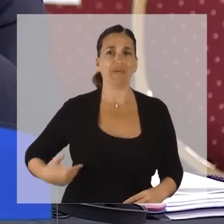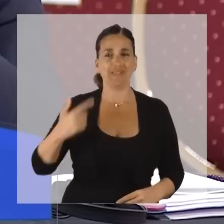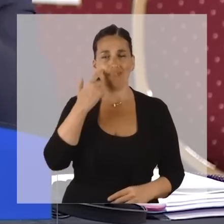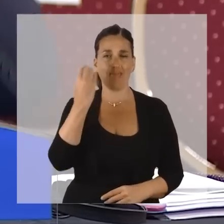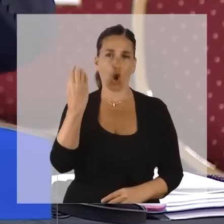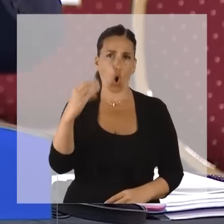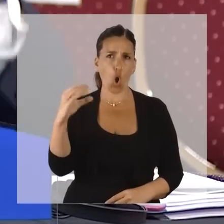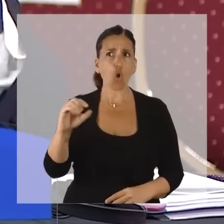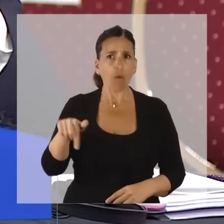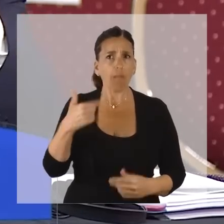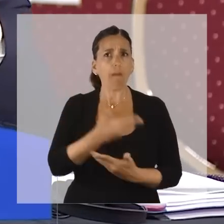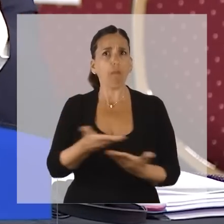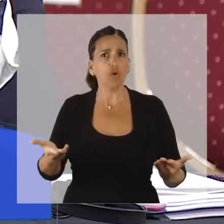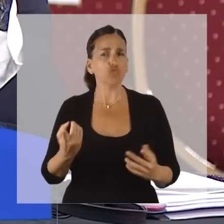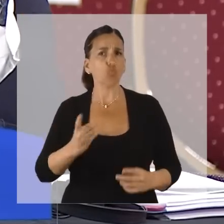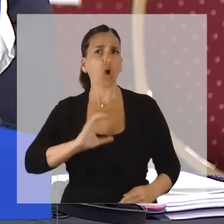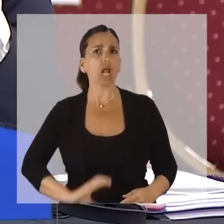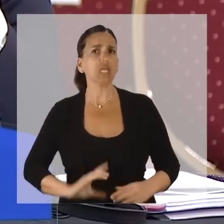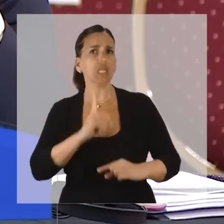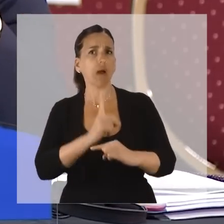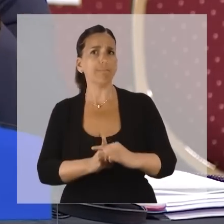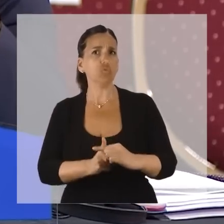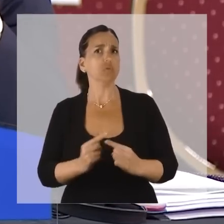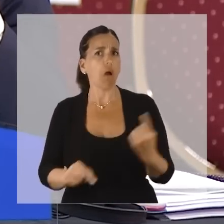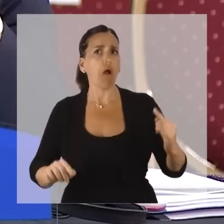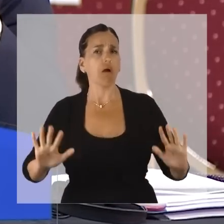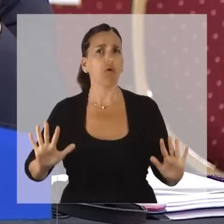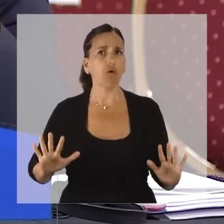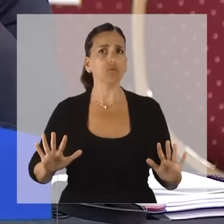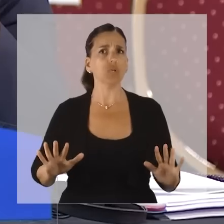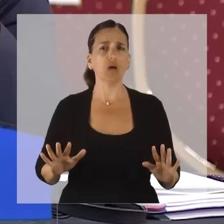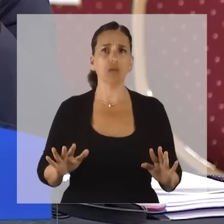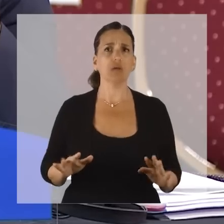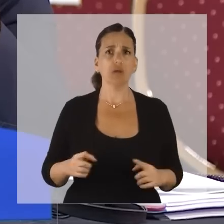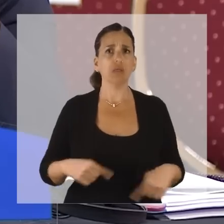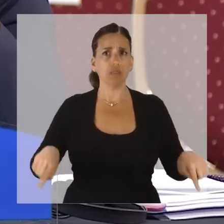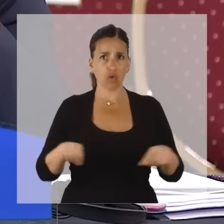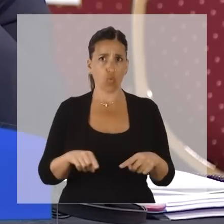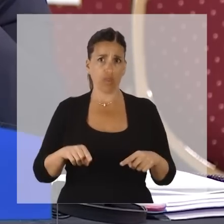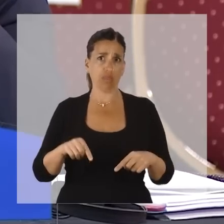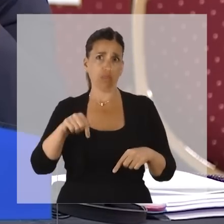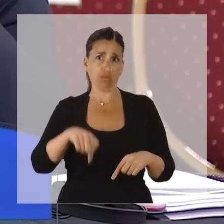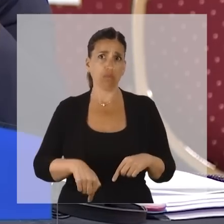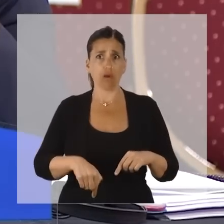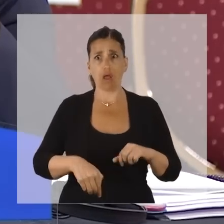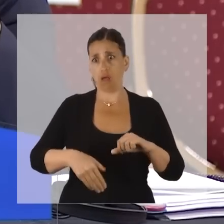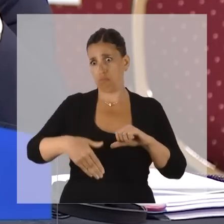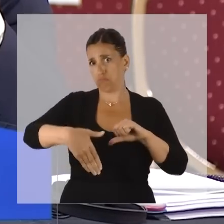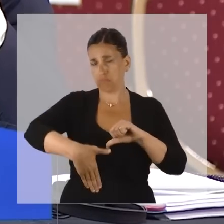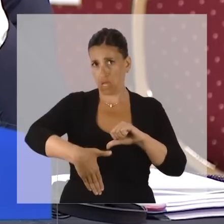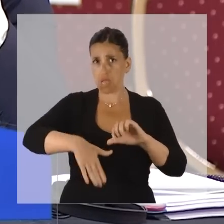es un repaso de la característica positivas de nuestra de nuestra región